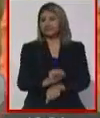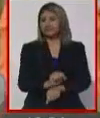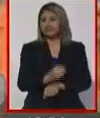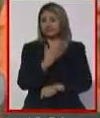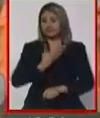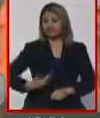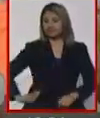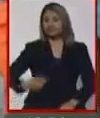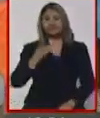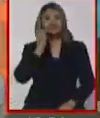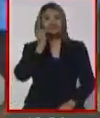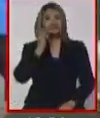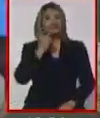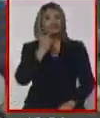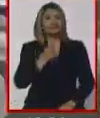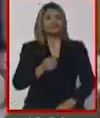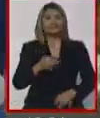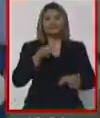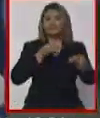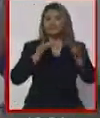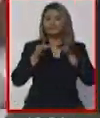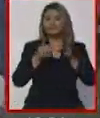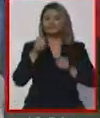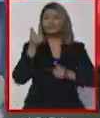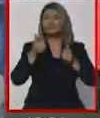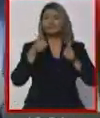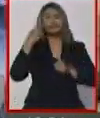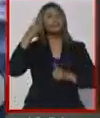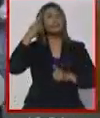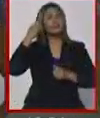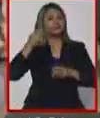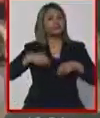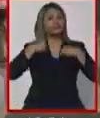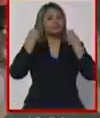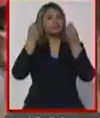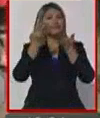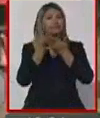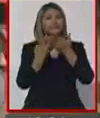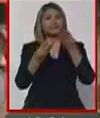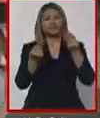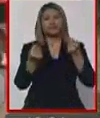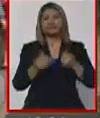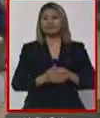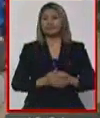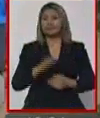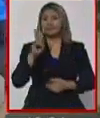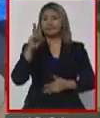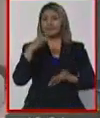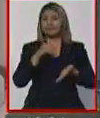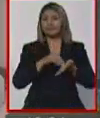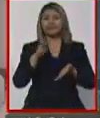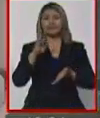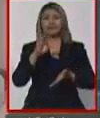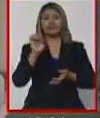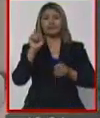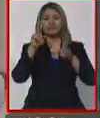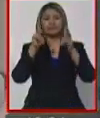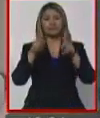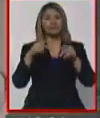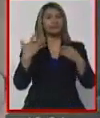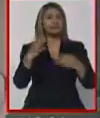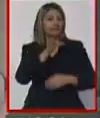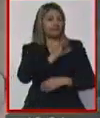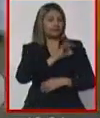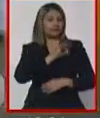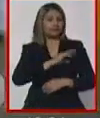El presidente Evo Morales detalló los casos en los que se dará absolución. Cerca de 2.700 reos